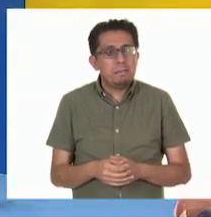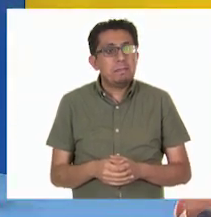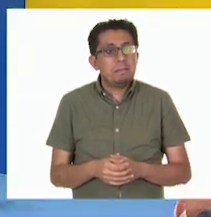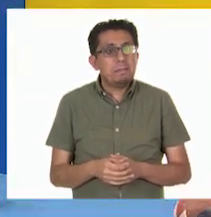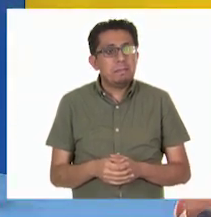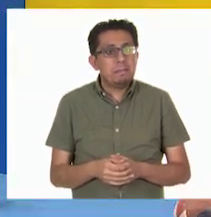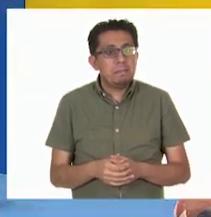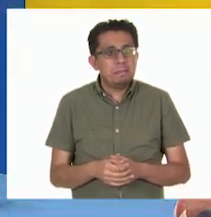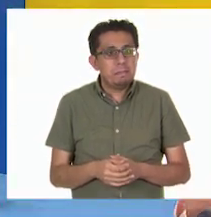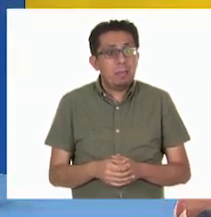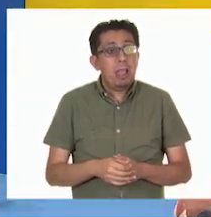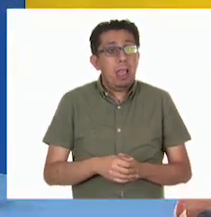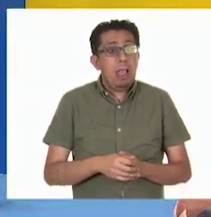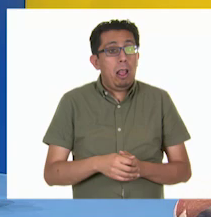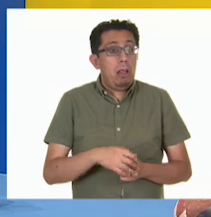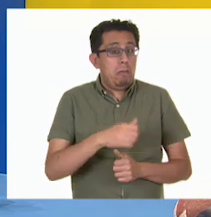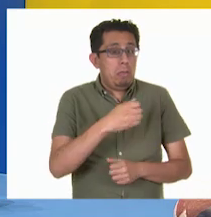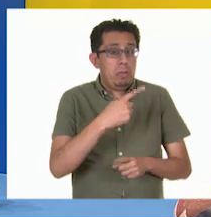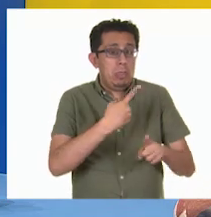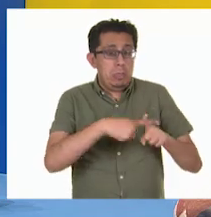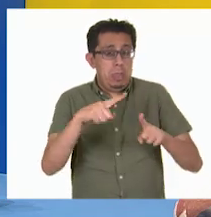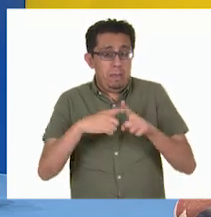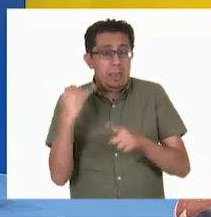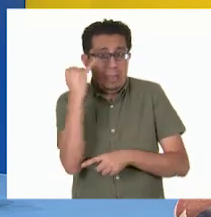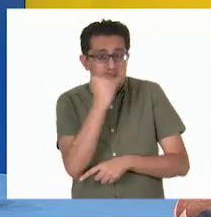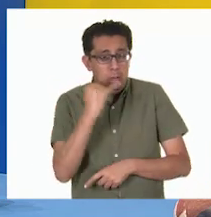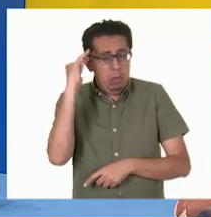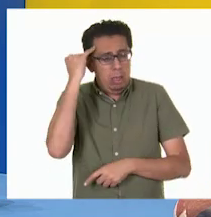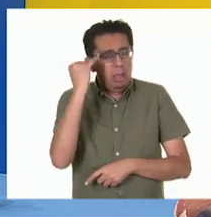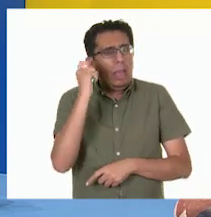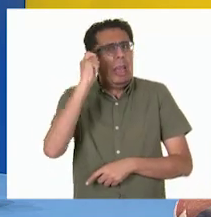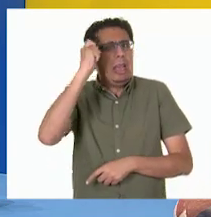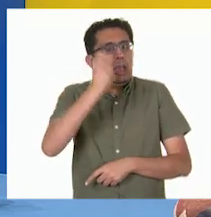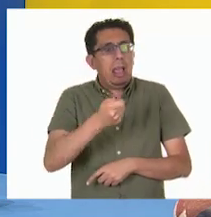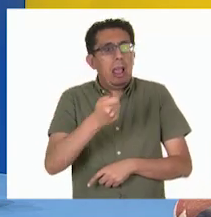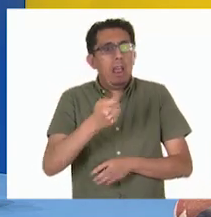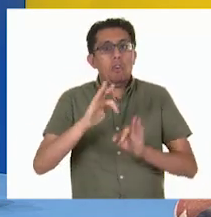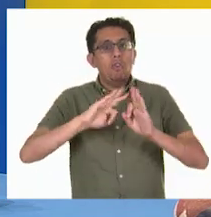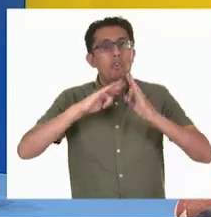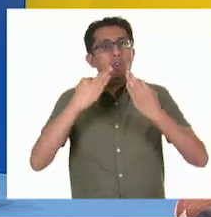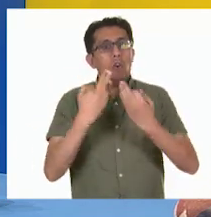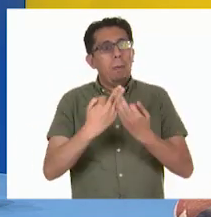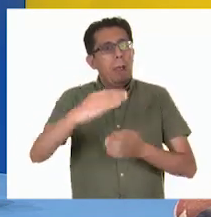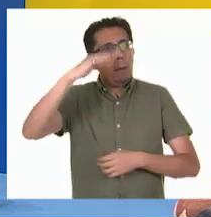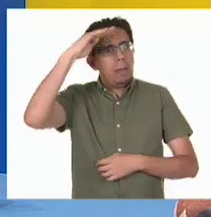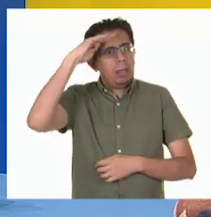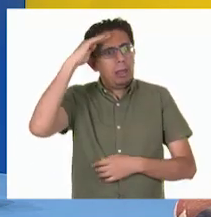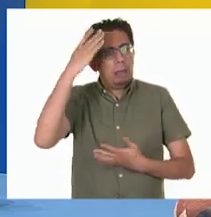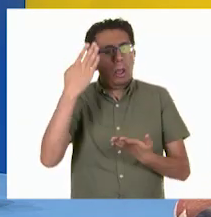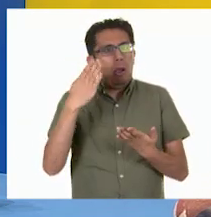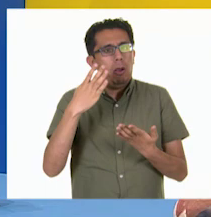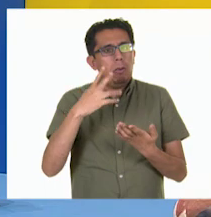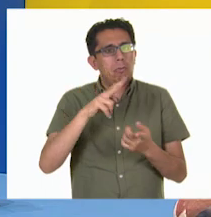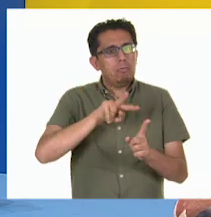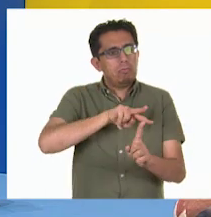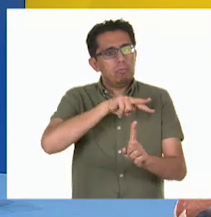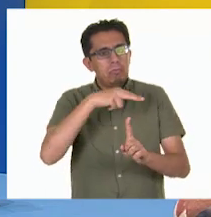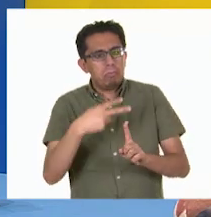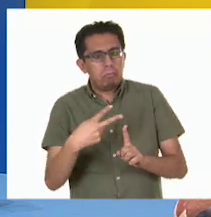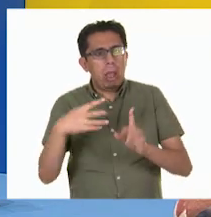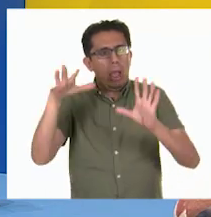Todas y cada una de las lenguas o idiomas indígenas son formas de pensamiento, de análisis de